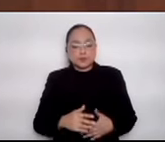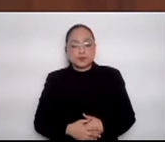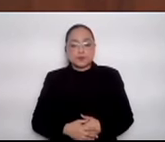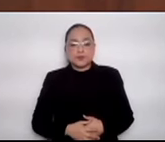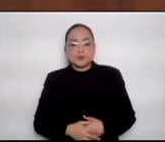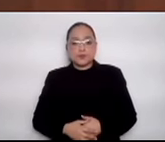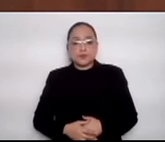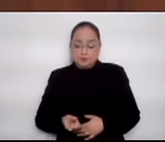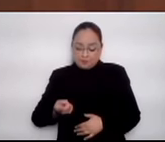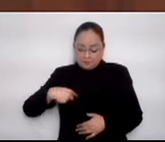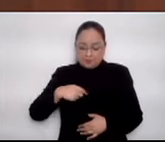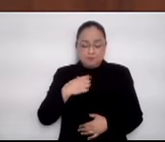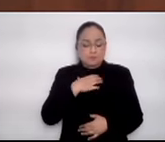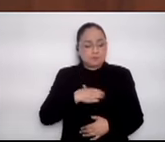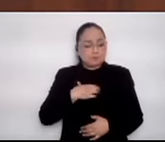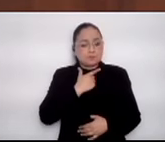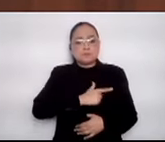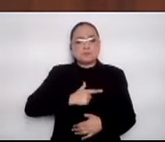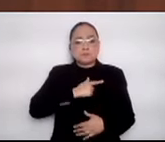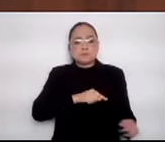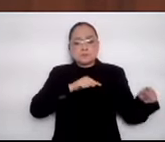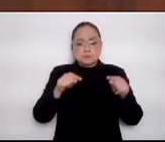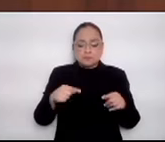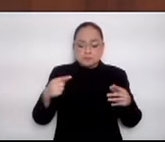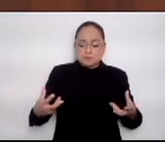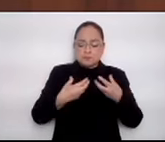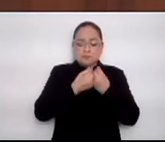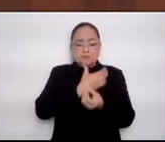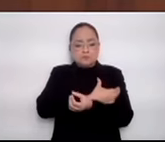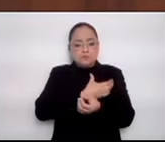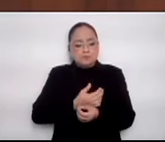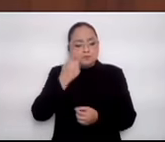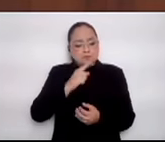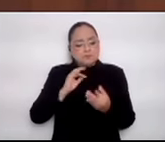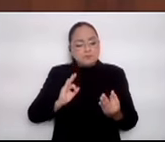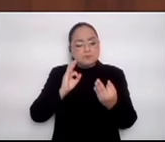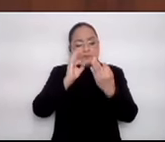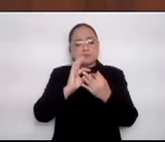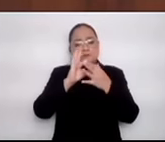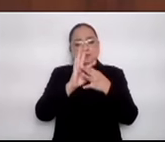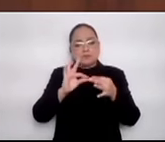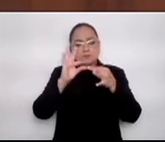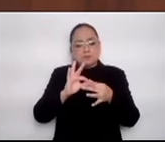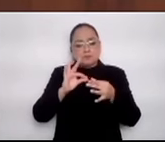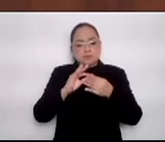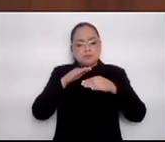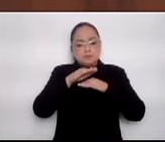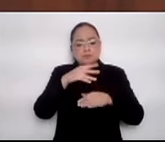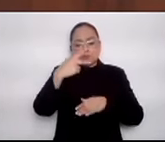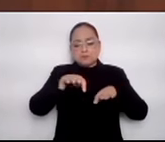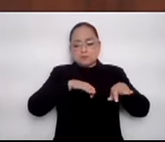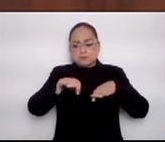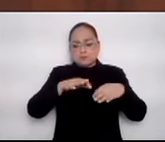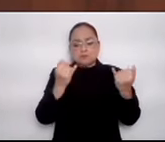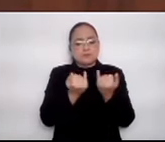complace tenerlo presente para poder realizar este ejercicio de rendición de cuentas y transparencia